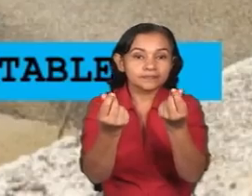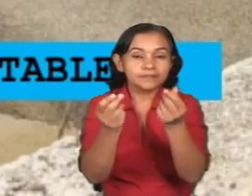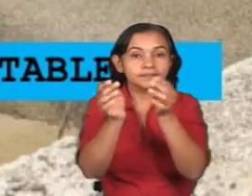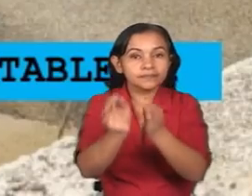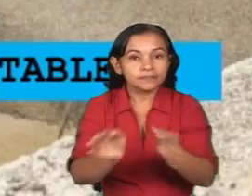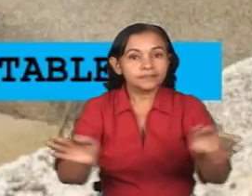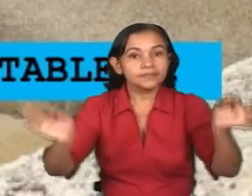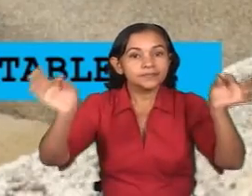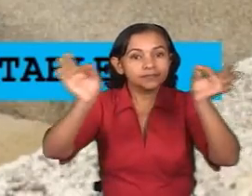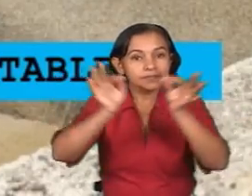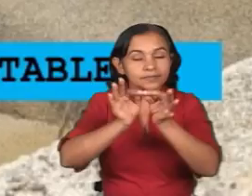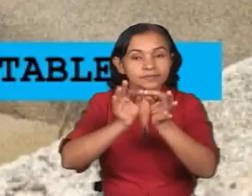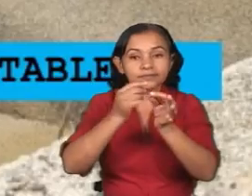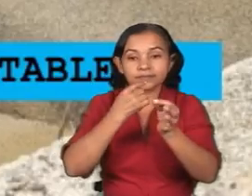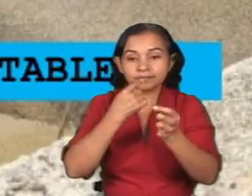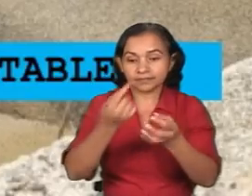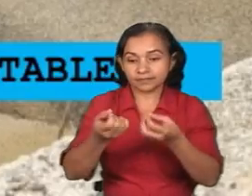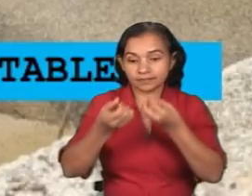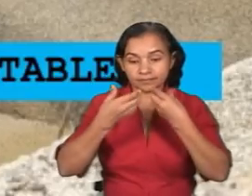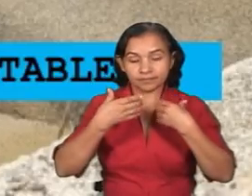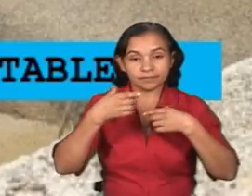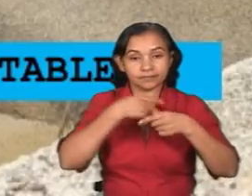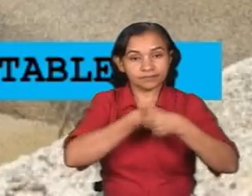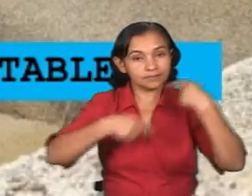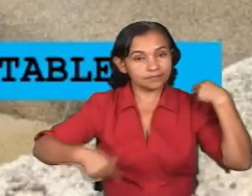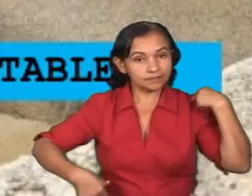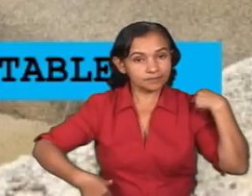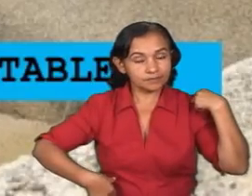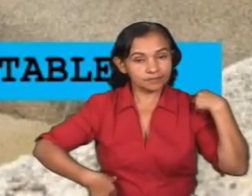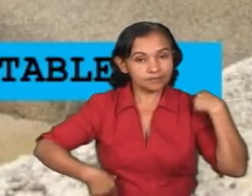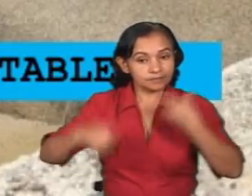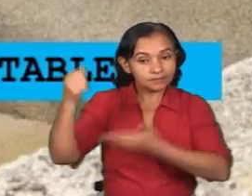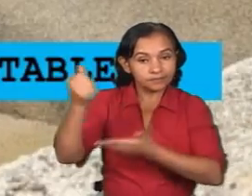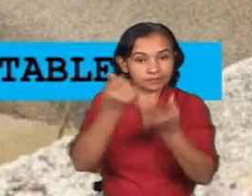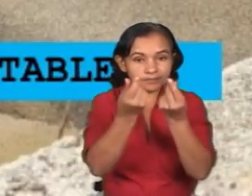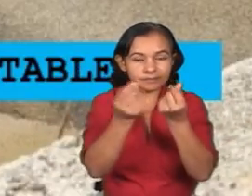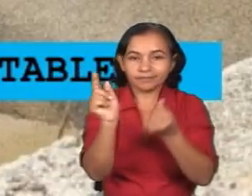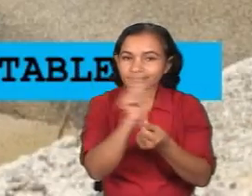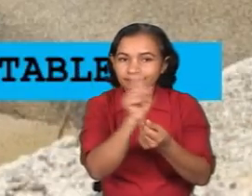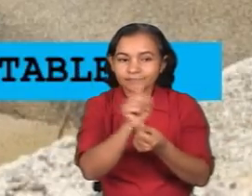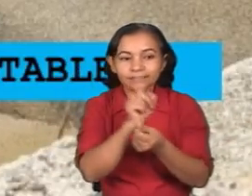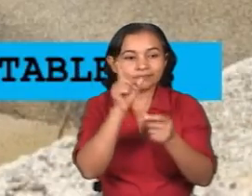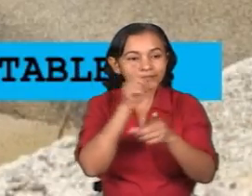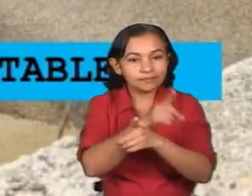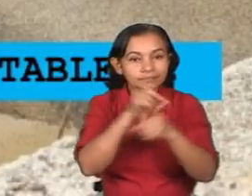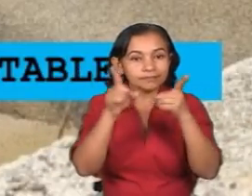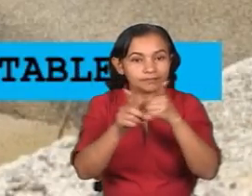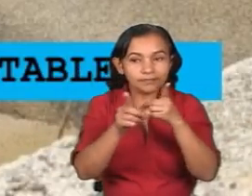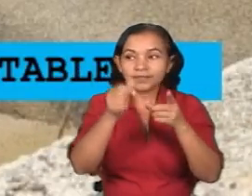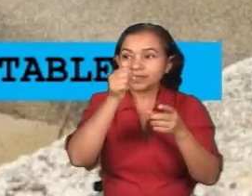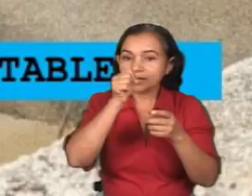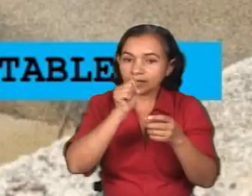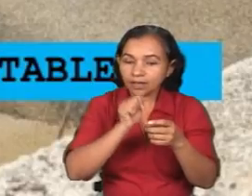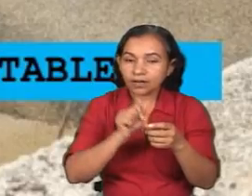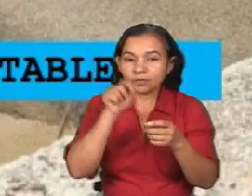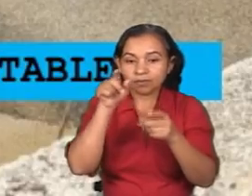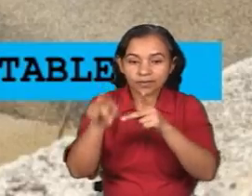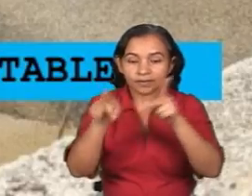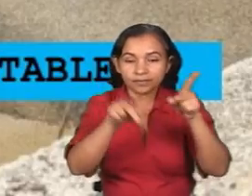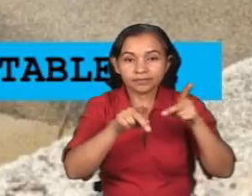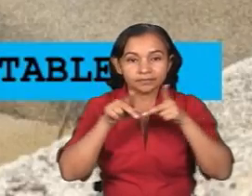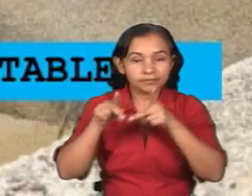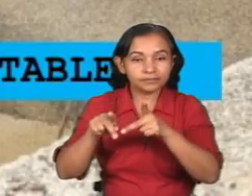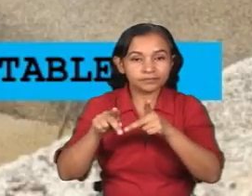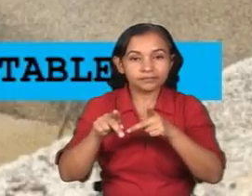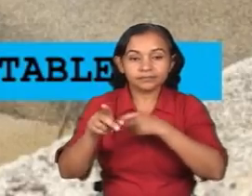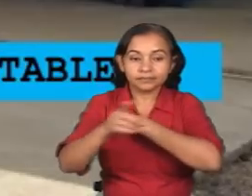importante aquí, como nos ha dicho el presidente a nosotros, no es el tema del monto de la inversión, es que la gente debe tener agua, como voy a compartir con vos después una frase de un discurso